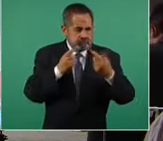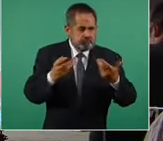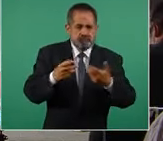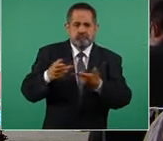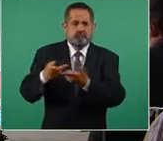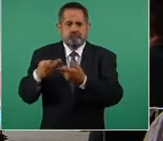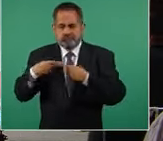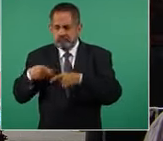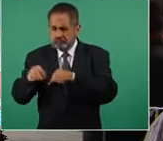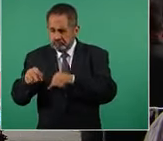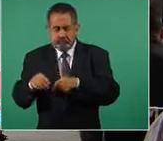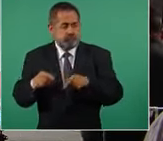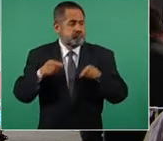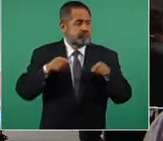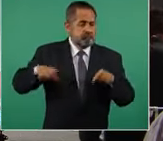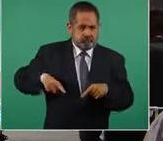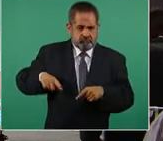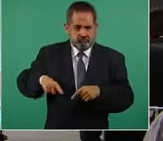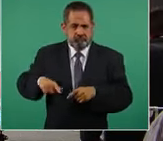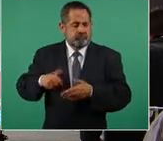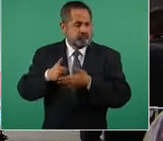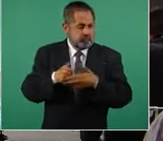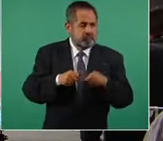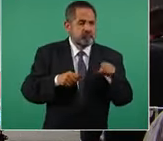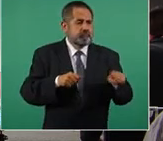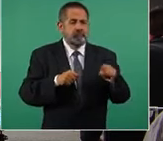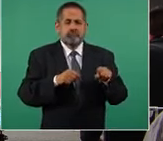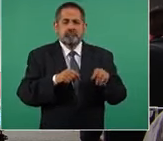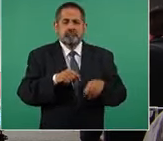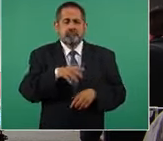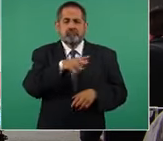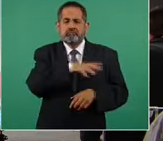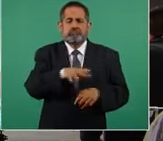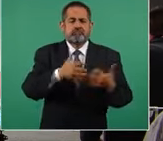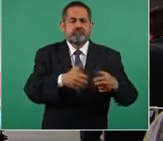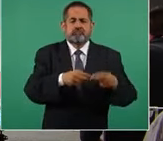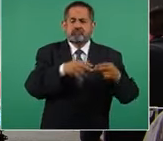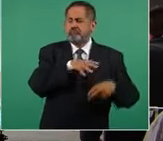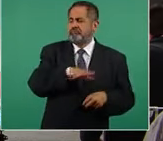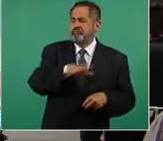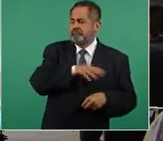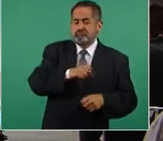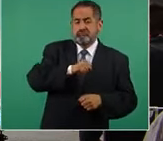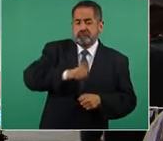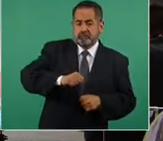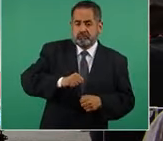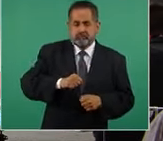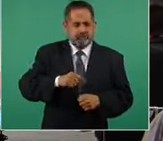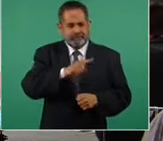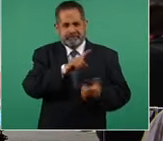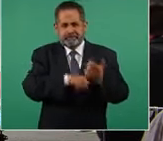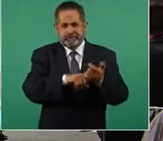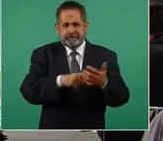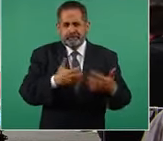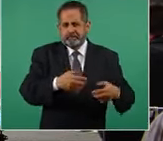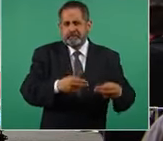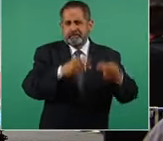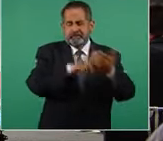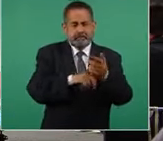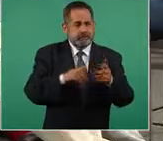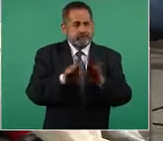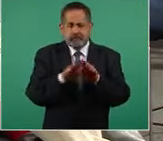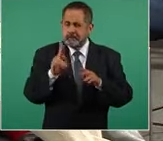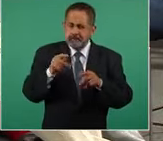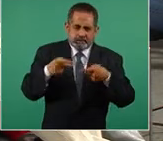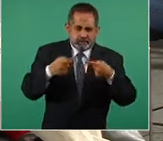trabajadores sí cooperan, donde el gobierno coopera, pero la resistencia sigue muy fuerte del lado empresarial y con